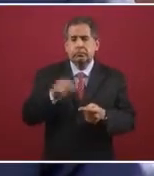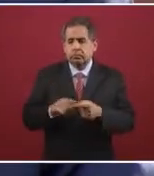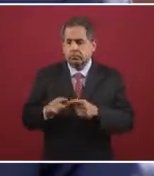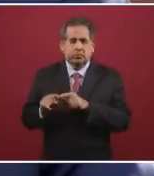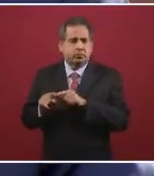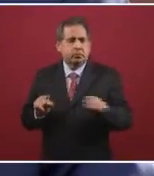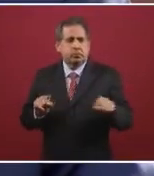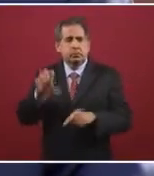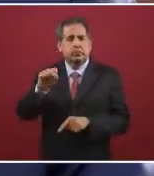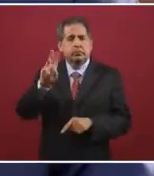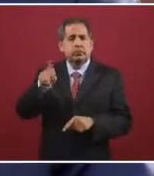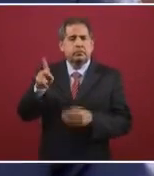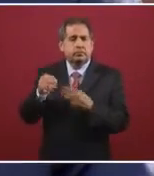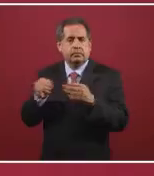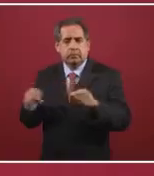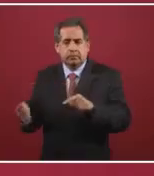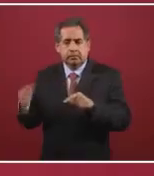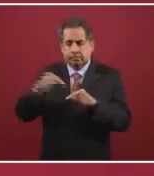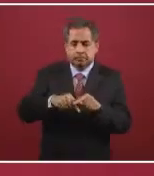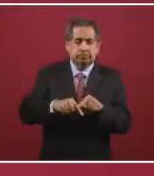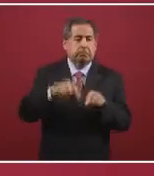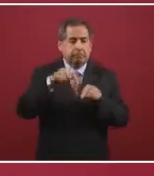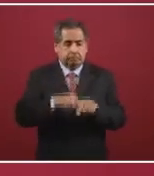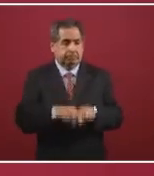60 kilómetros de